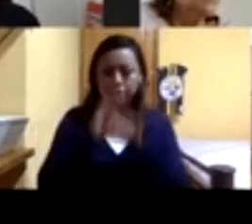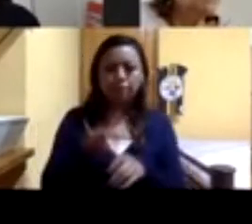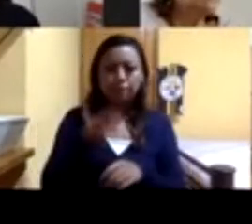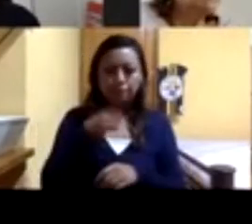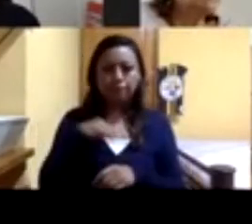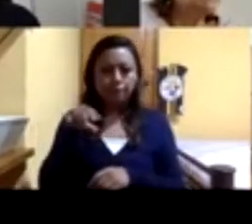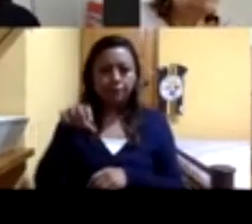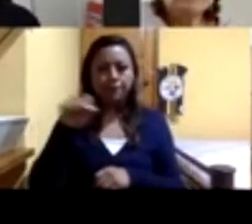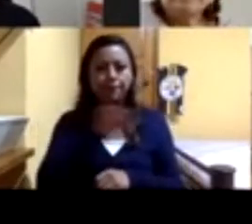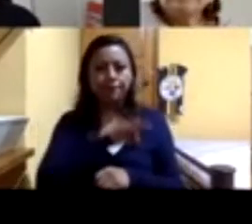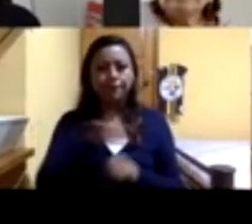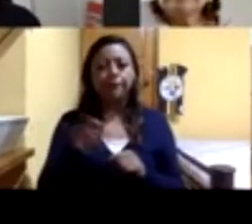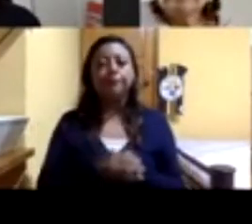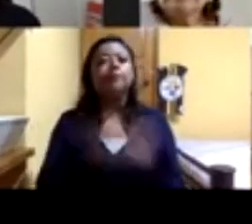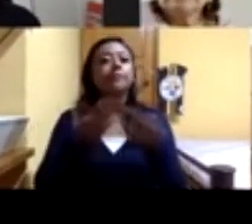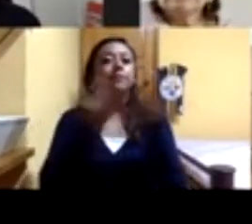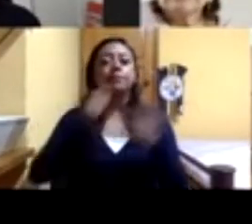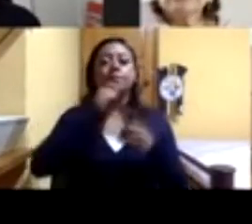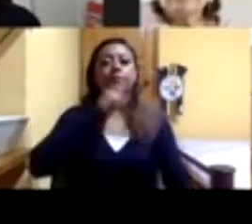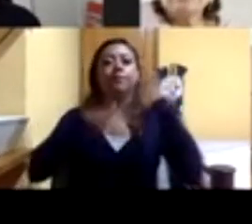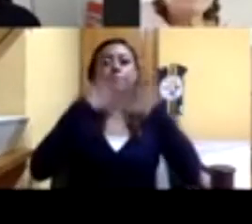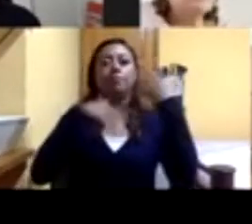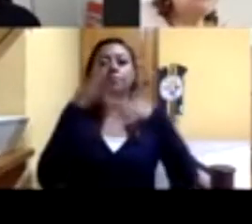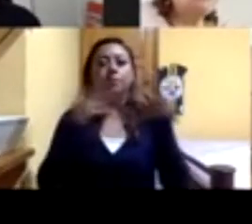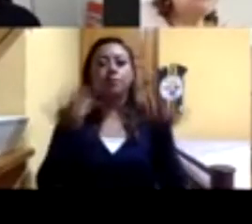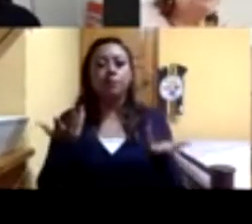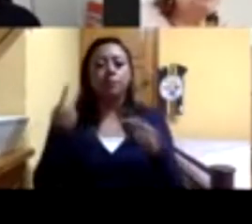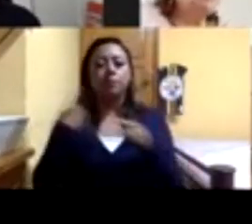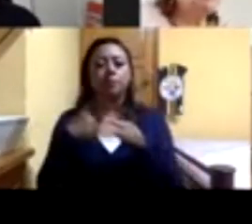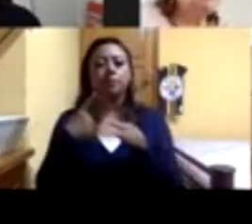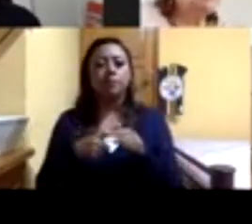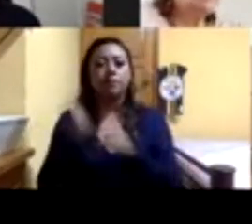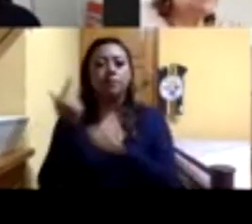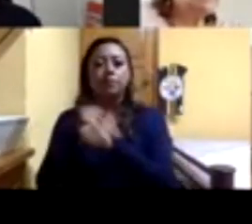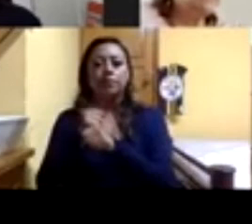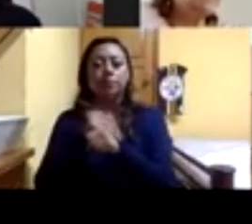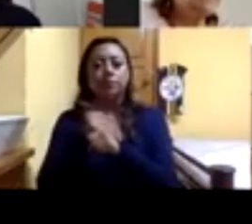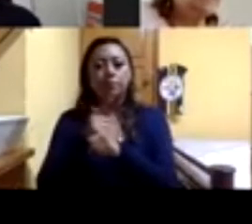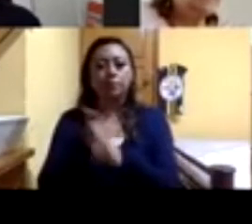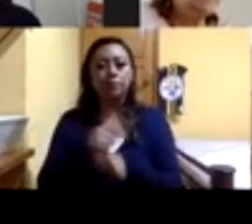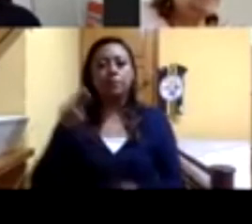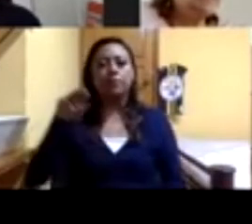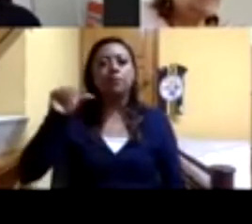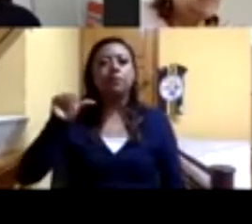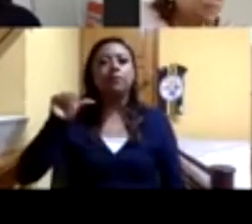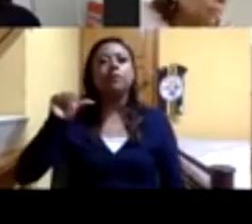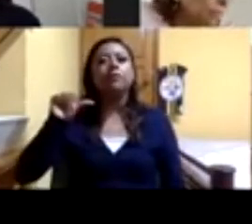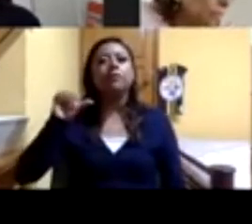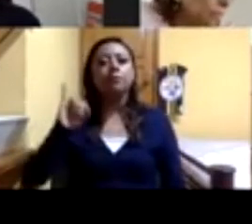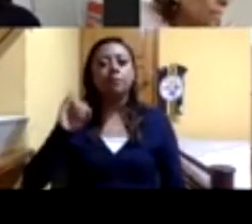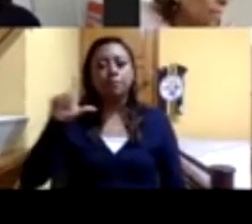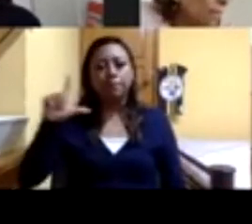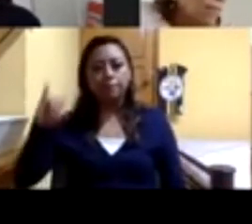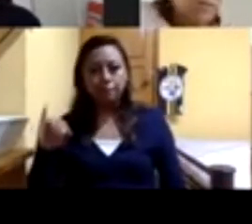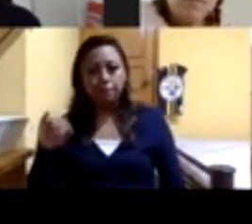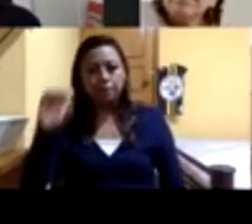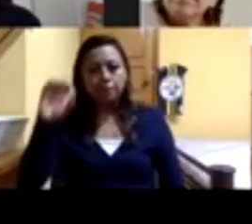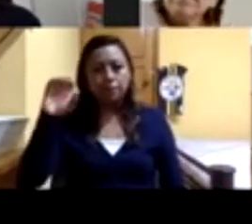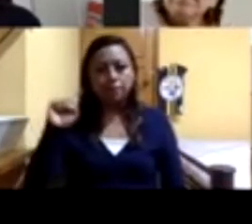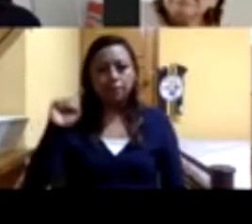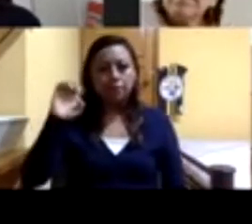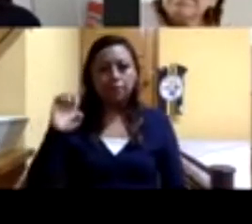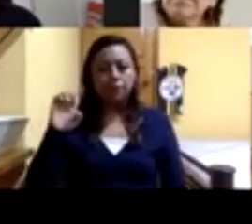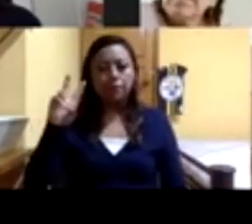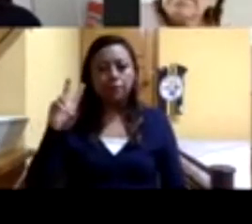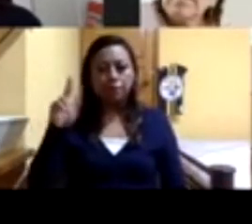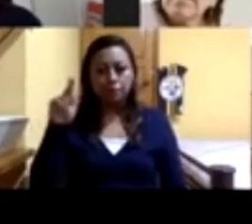Le damos, por favor, el uso de la voz en este momento a la licenciada Maylí Sepúlveda, quien es directora general de la organización Controla tu